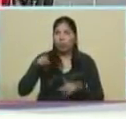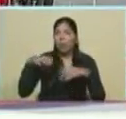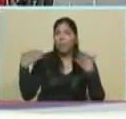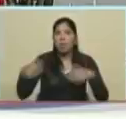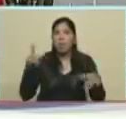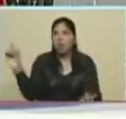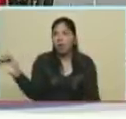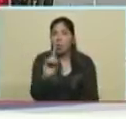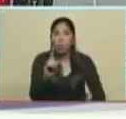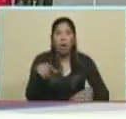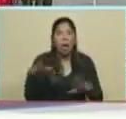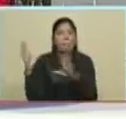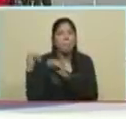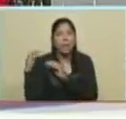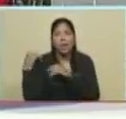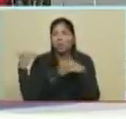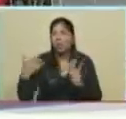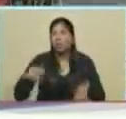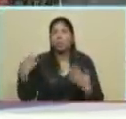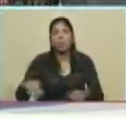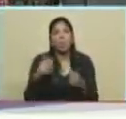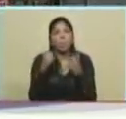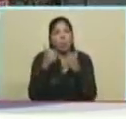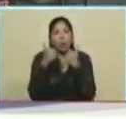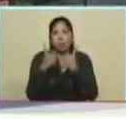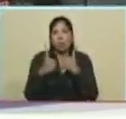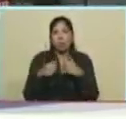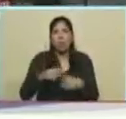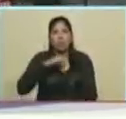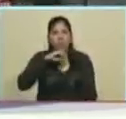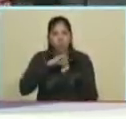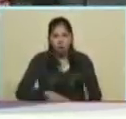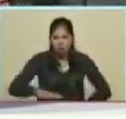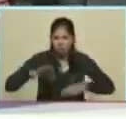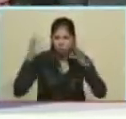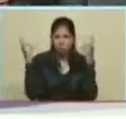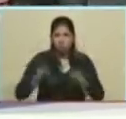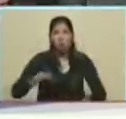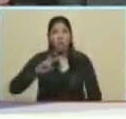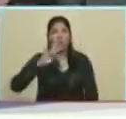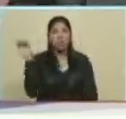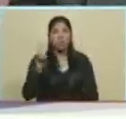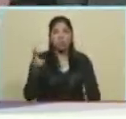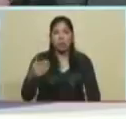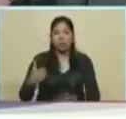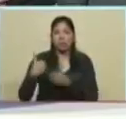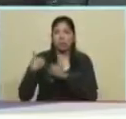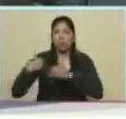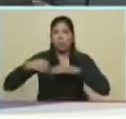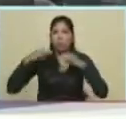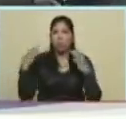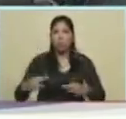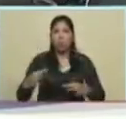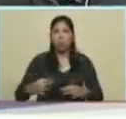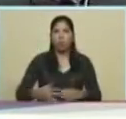la esperanza, llegó un nuevo tiempo, llegó la historia otra vez con su carga infinita